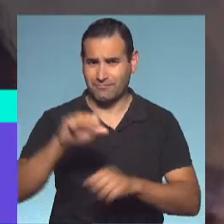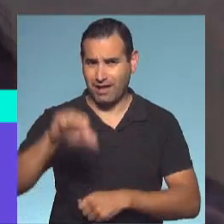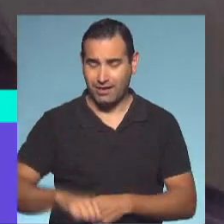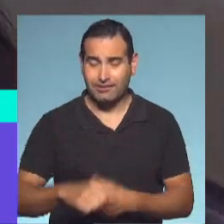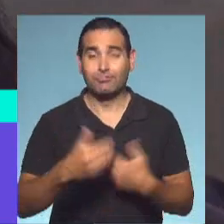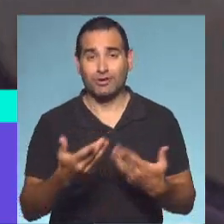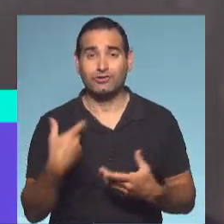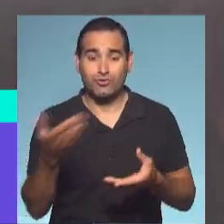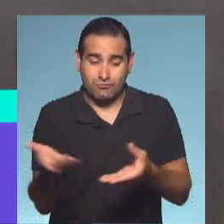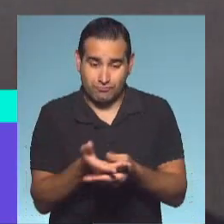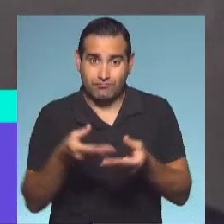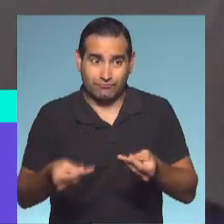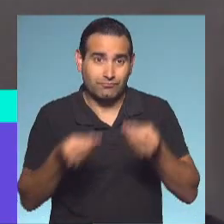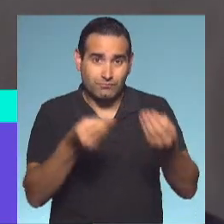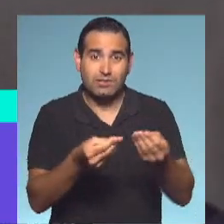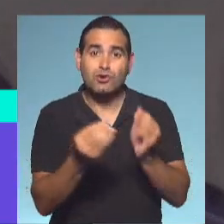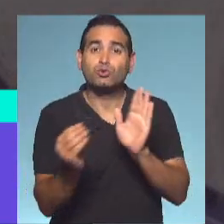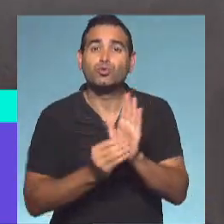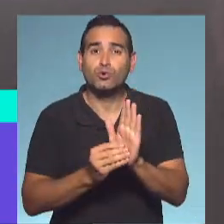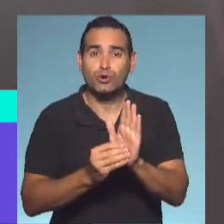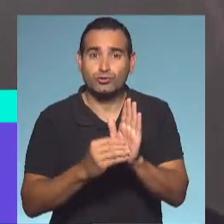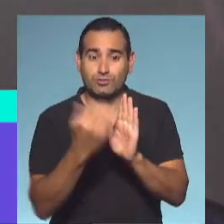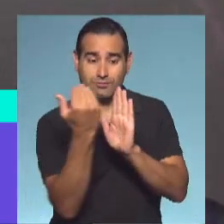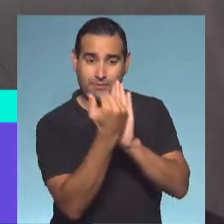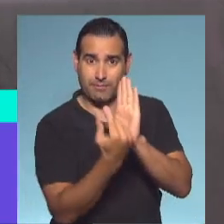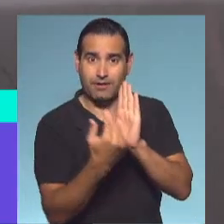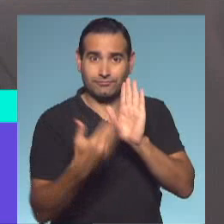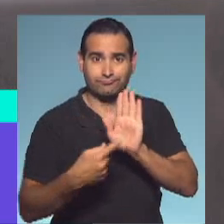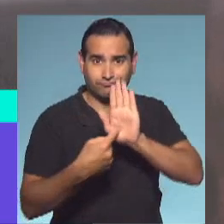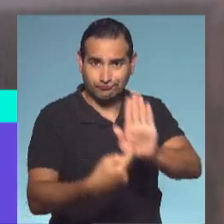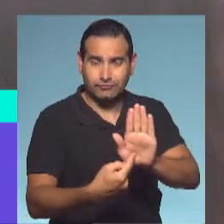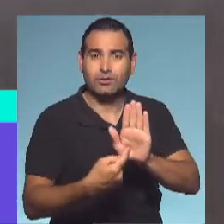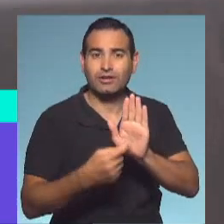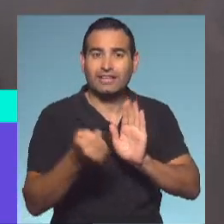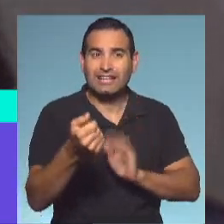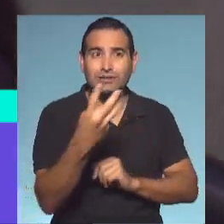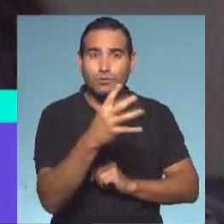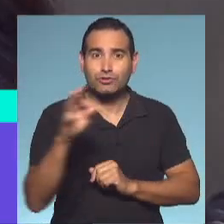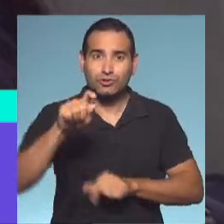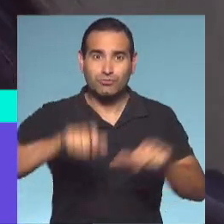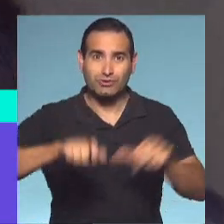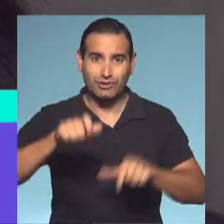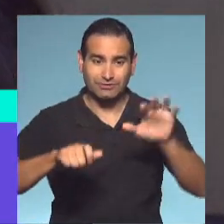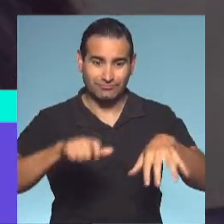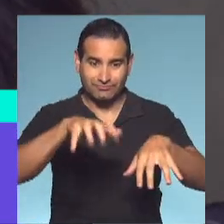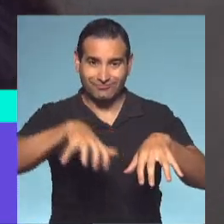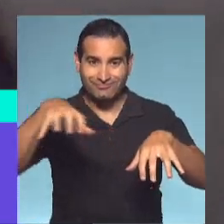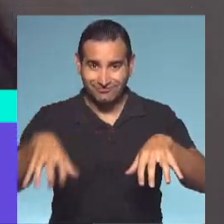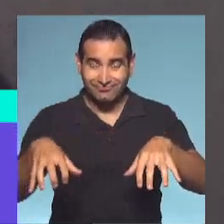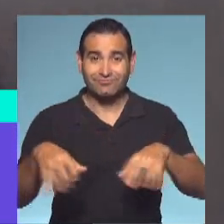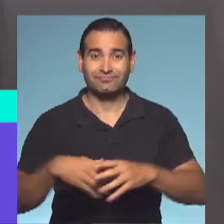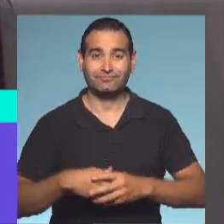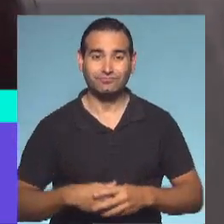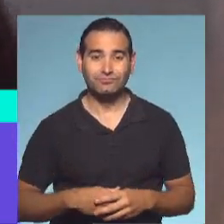traer los papeles de los turnos, ¿no? De los turnos de las cada casi 400 personas que tiene cada punto, que dice la